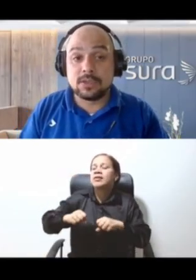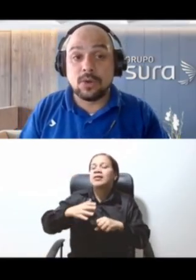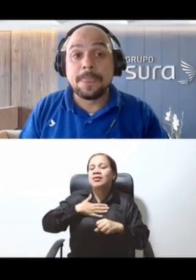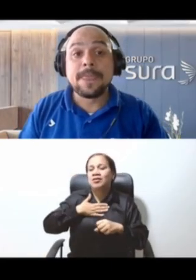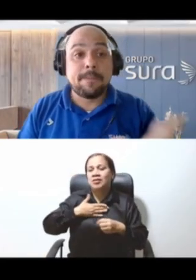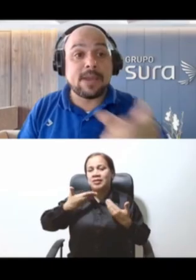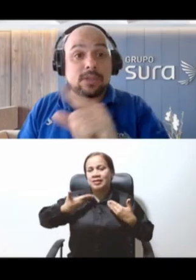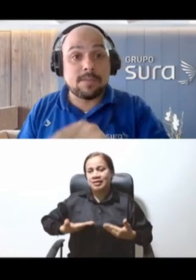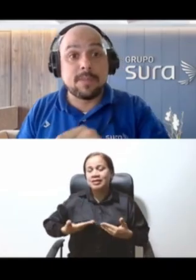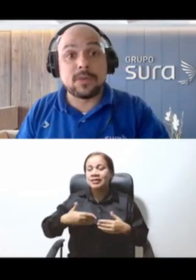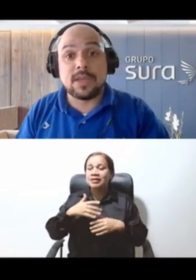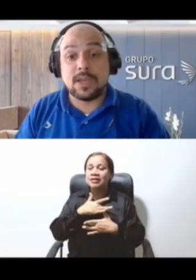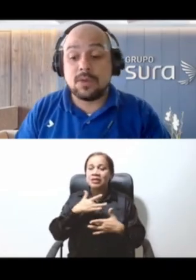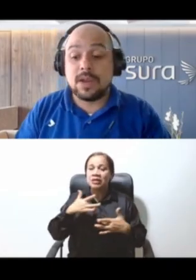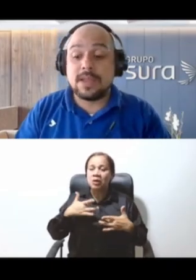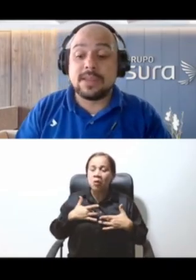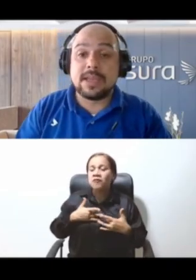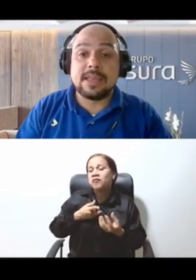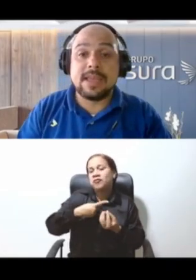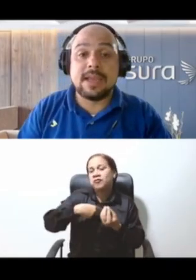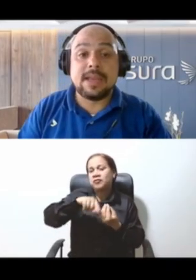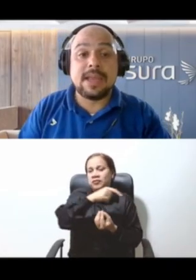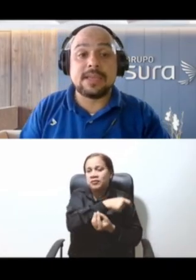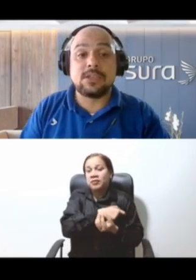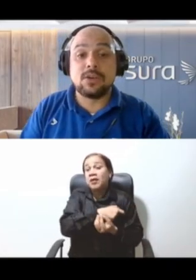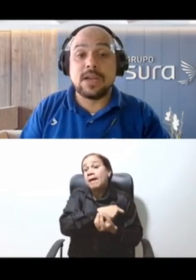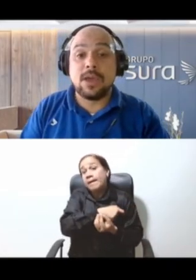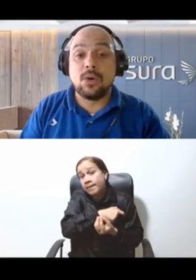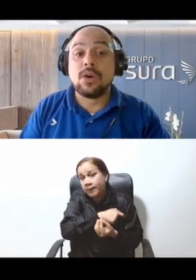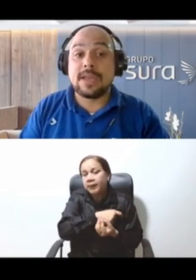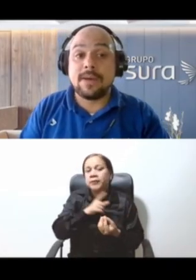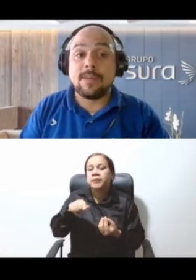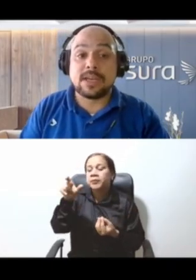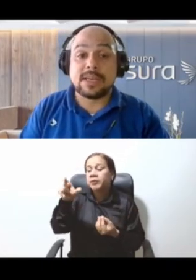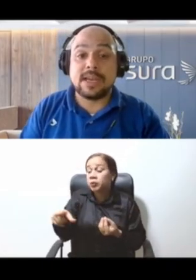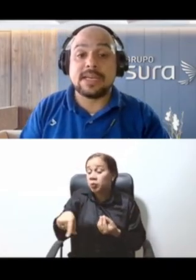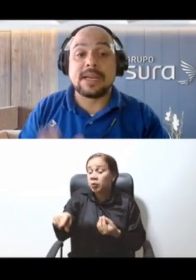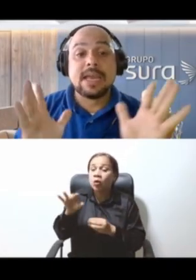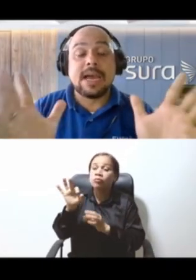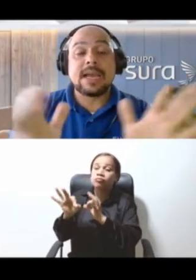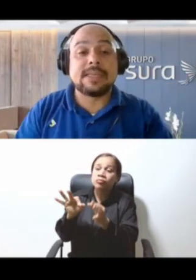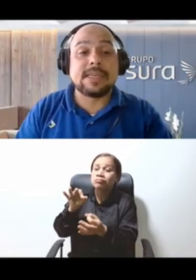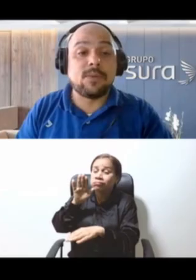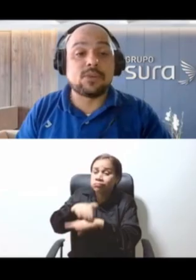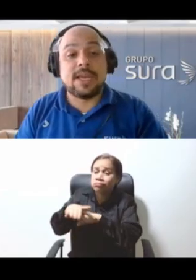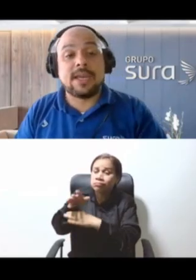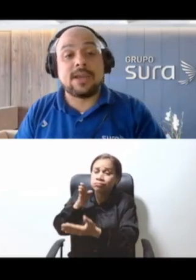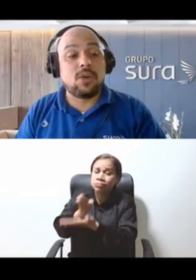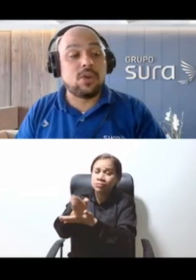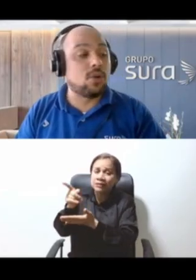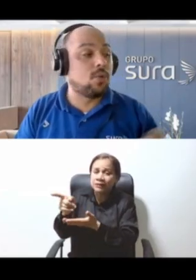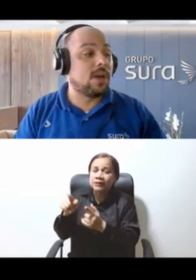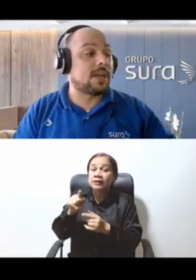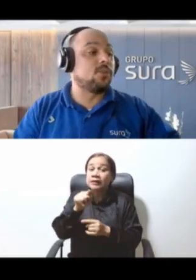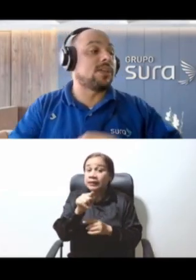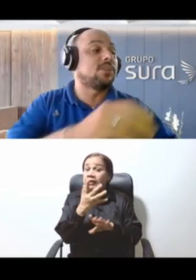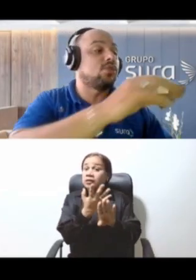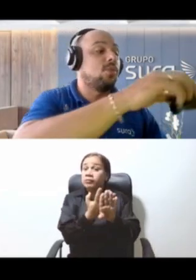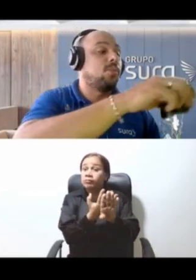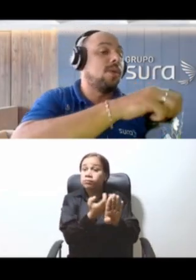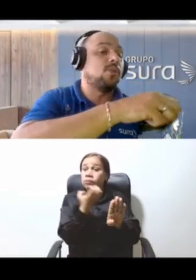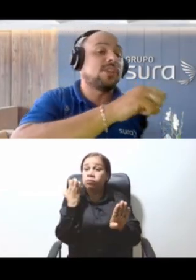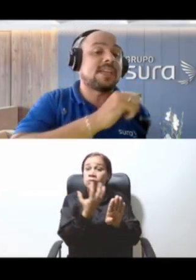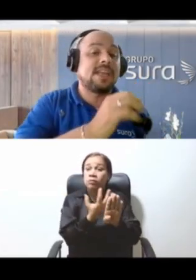como tal. ¿Listo? Pero también protegiendo la integridad del lesionado que vamos a realizar. Aquí tenemos código